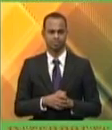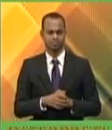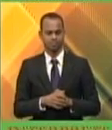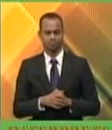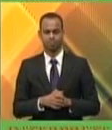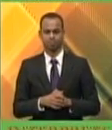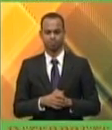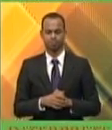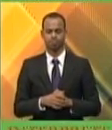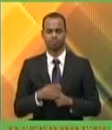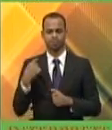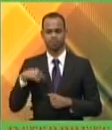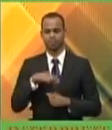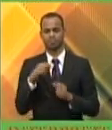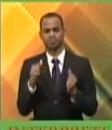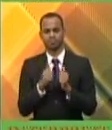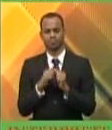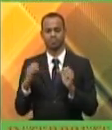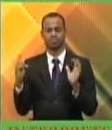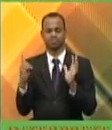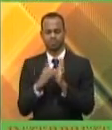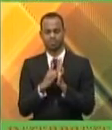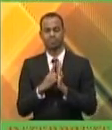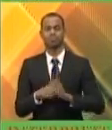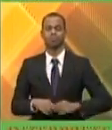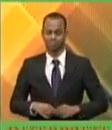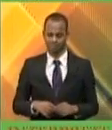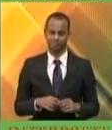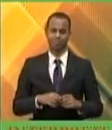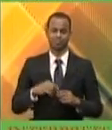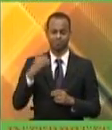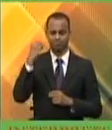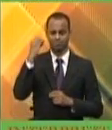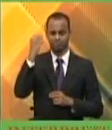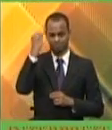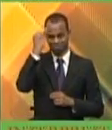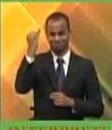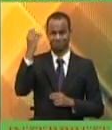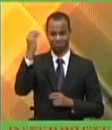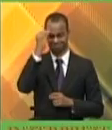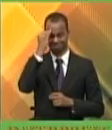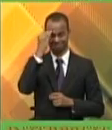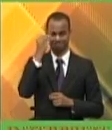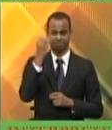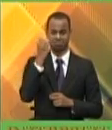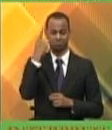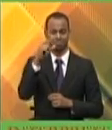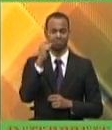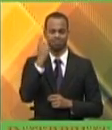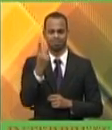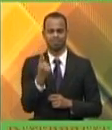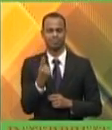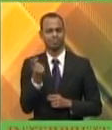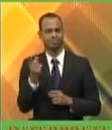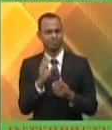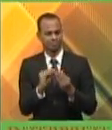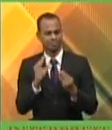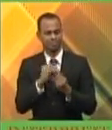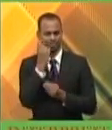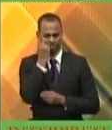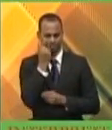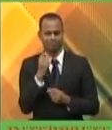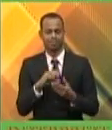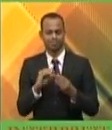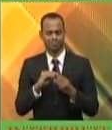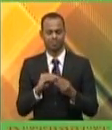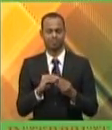las escuelas somos discapacitados mentales intelectuales para entender lo decía ahorita